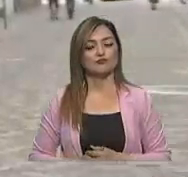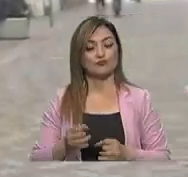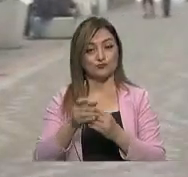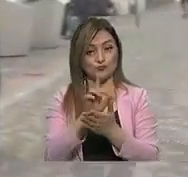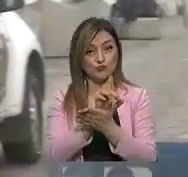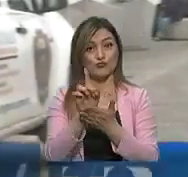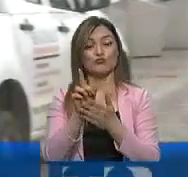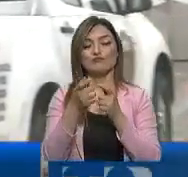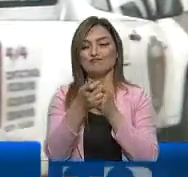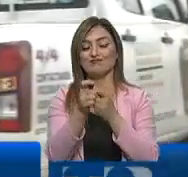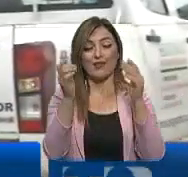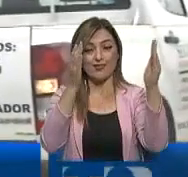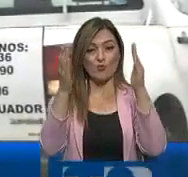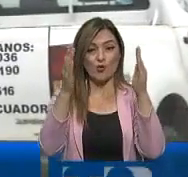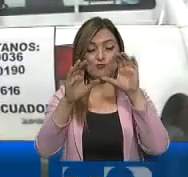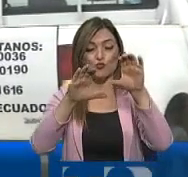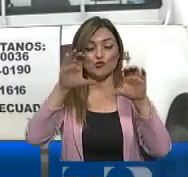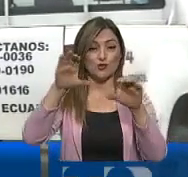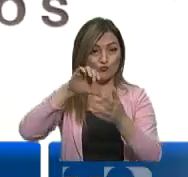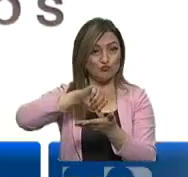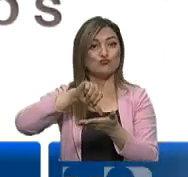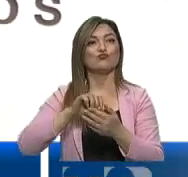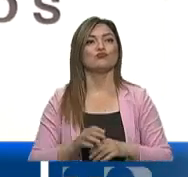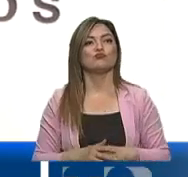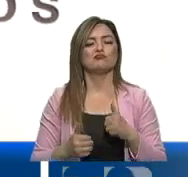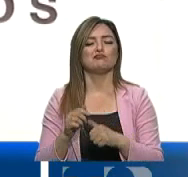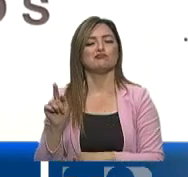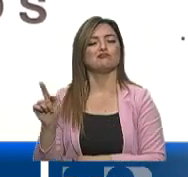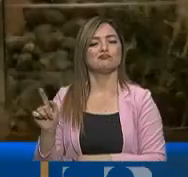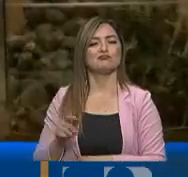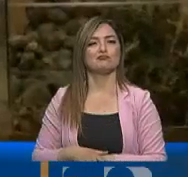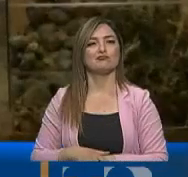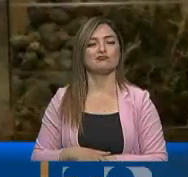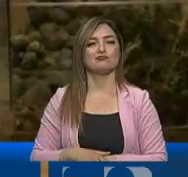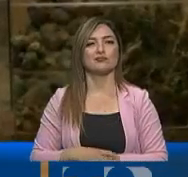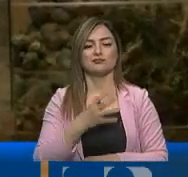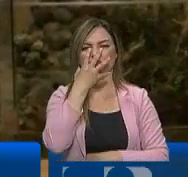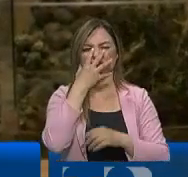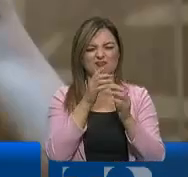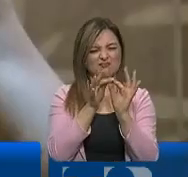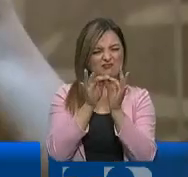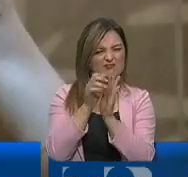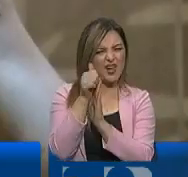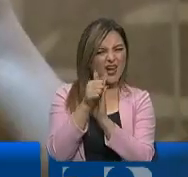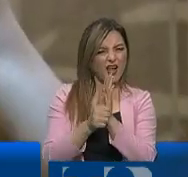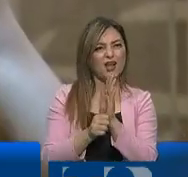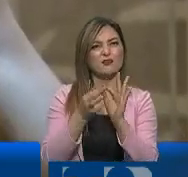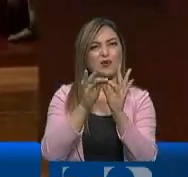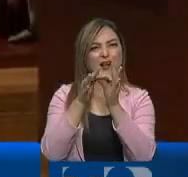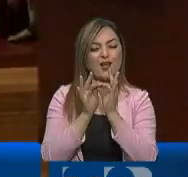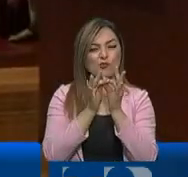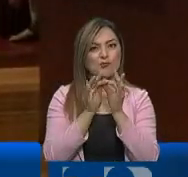Este fin de semana habrán talleres temporales en el Museo de la Ciudad. Uno de ellos es el de máscaras modelado en arcilla, en donde los